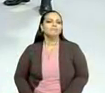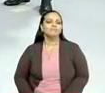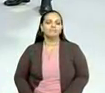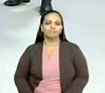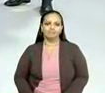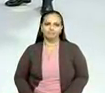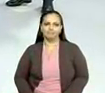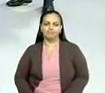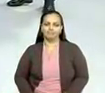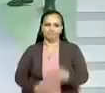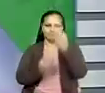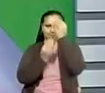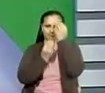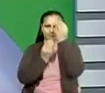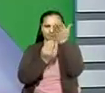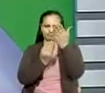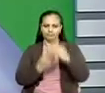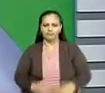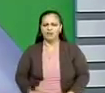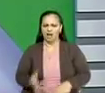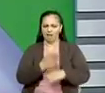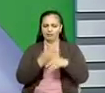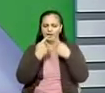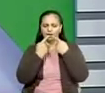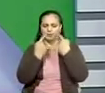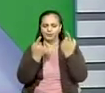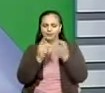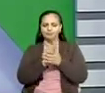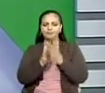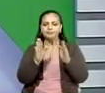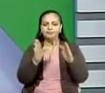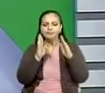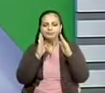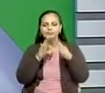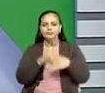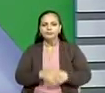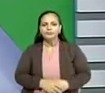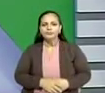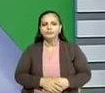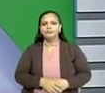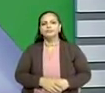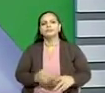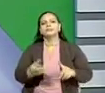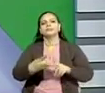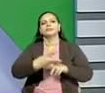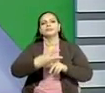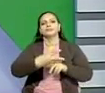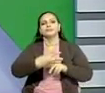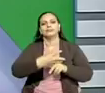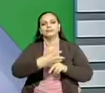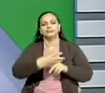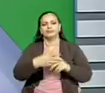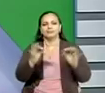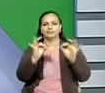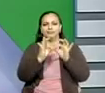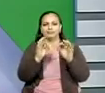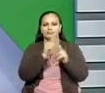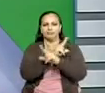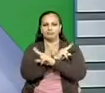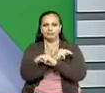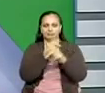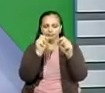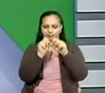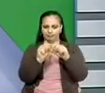Vamos con esta información que habíamos anunciado. Presten mucha atención porque circula otro video en redes sociales donde se observa a